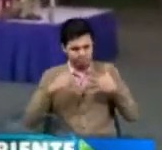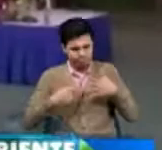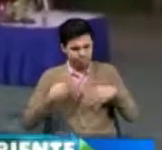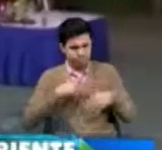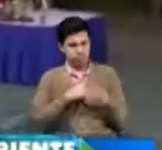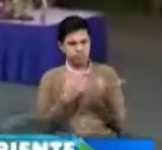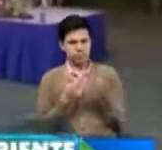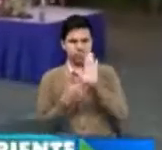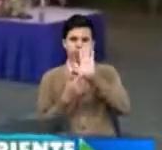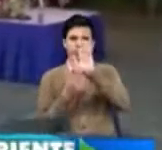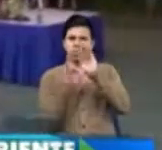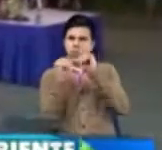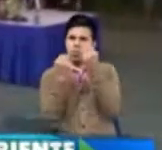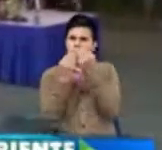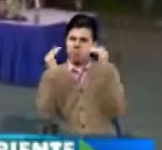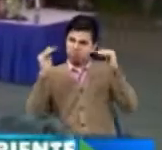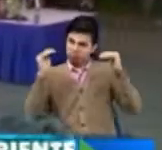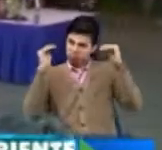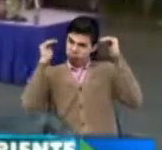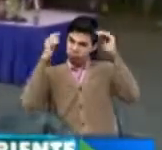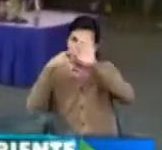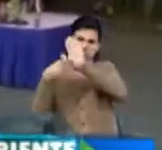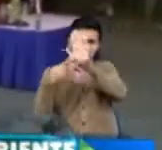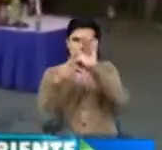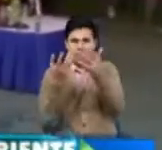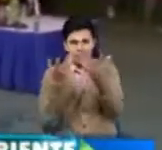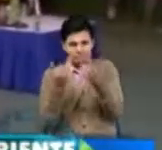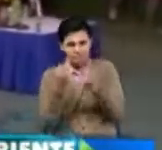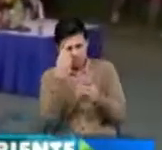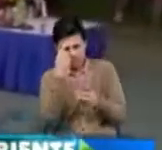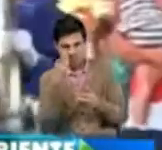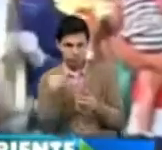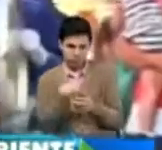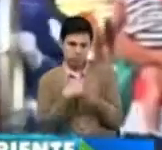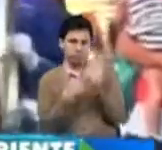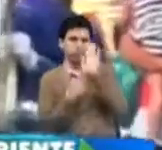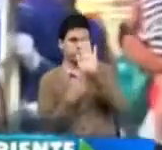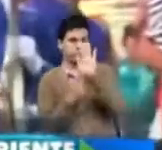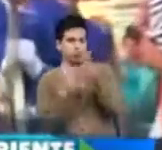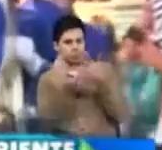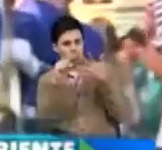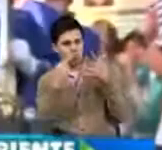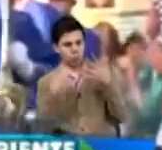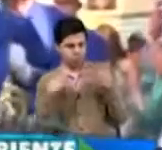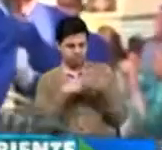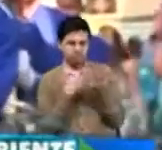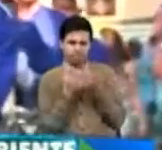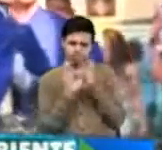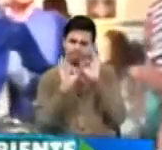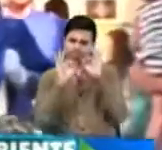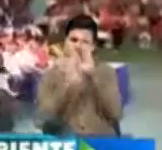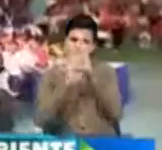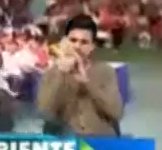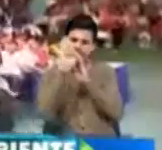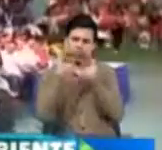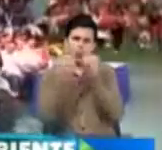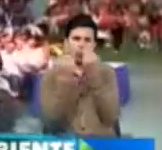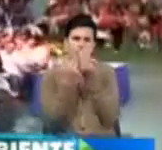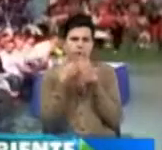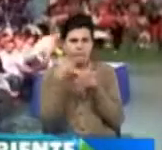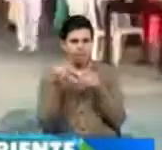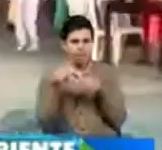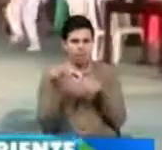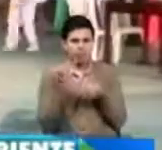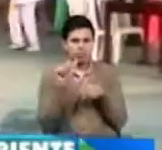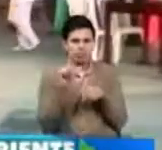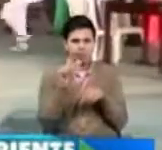dejar nuestro colegio en lo más alto, porque pues somos presentación, queremos ser lo mejor, queremos destacarnos por ser el mejor colegio de Salazar de